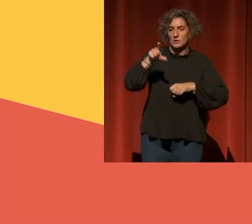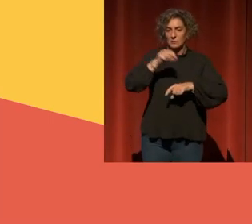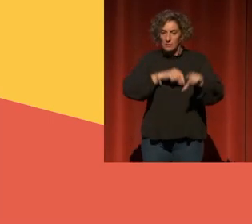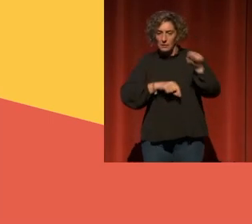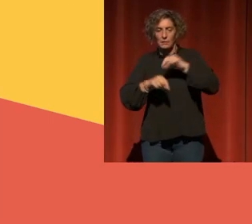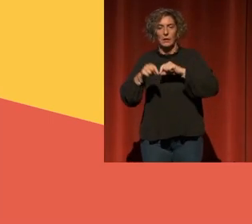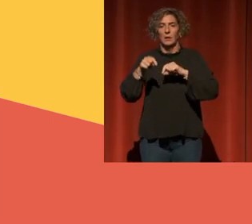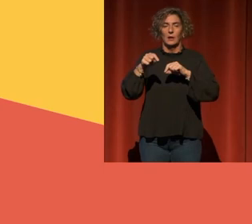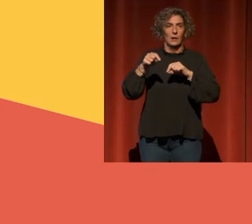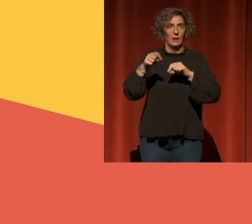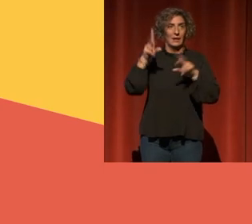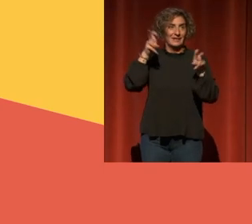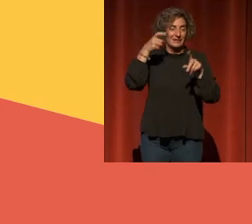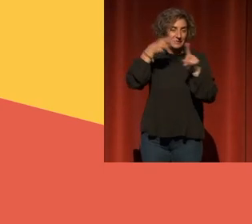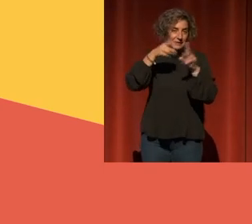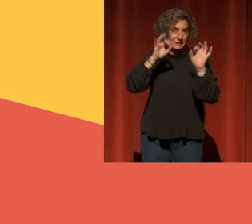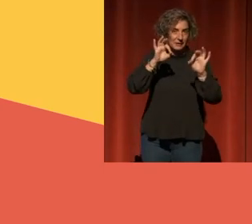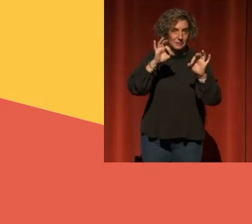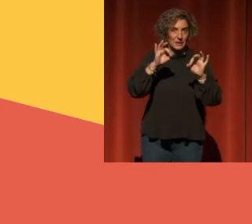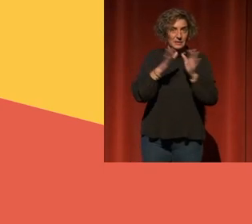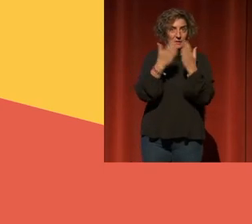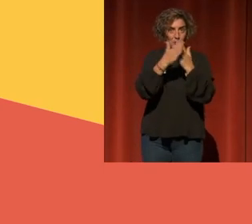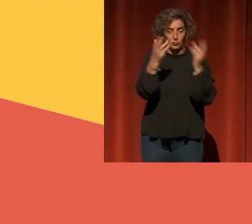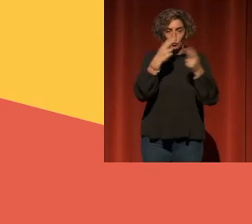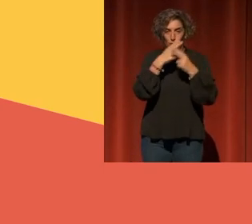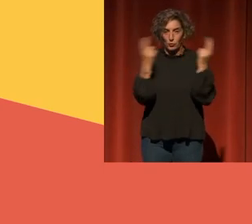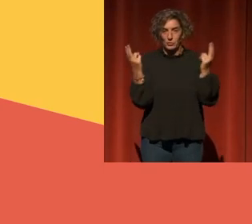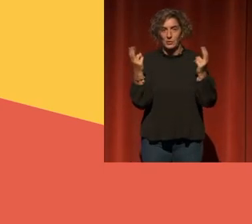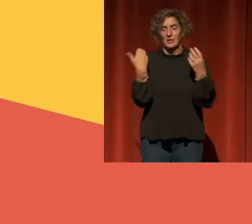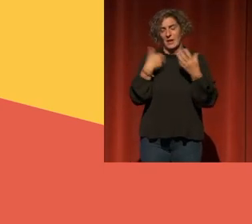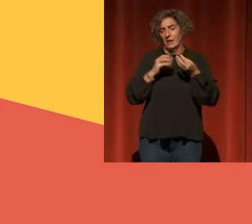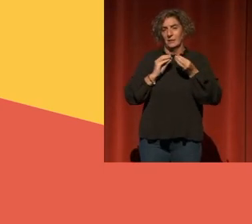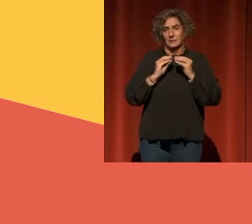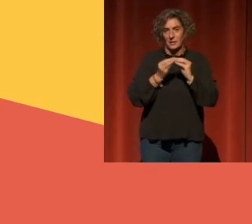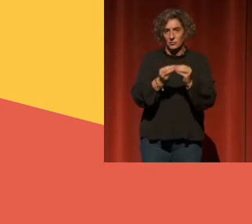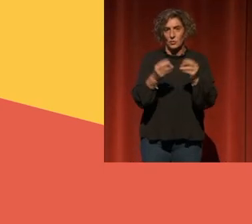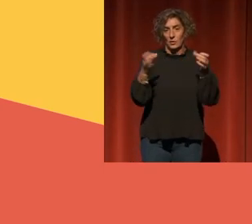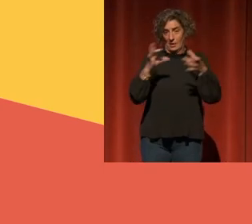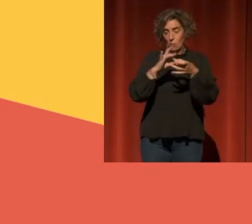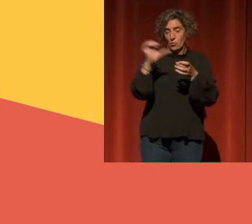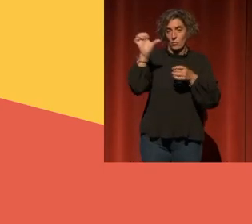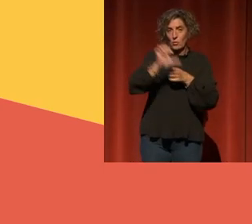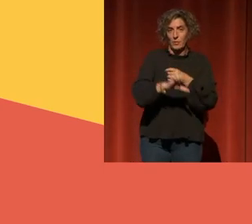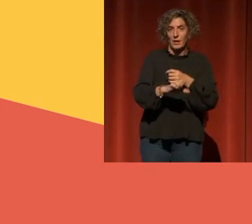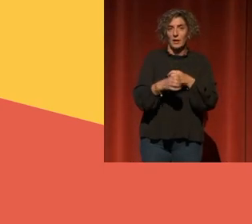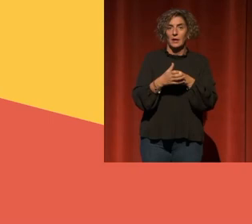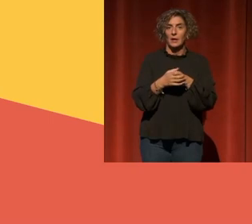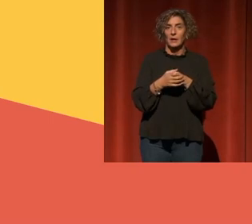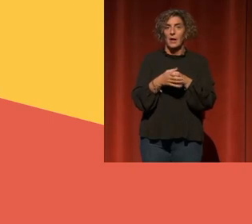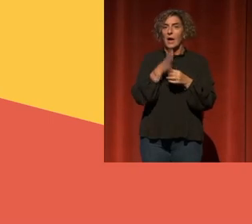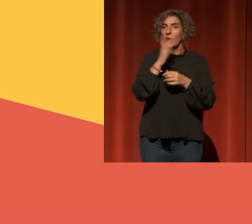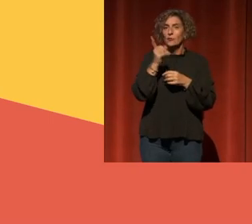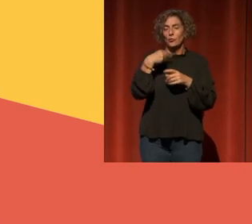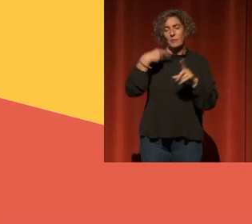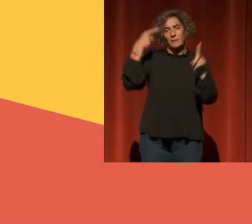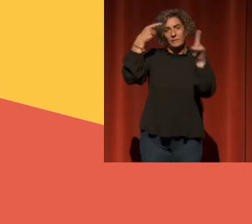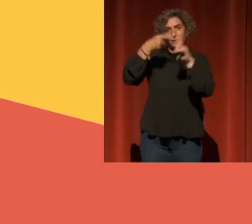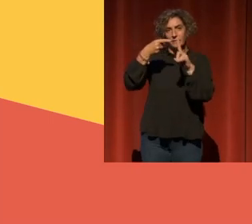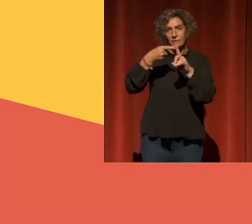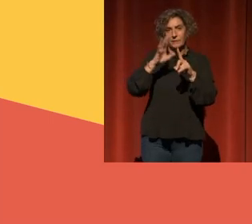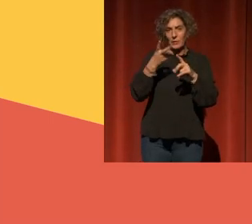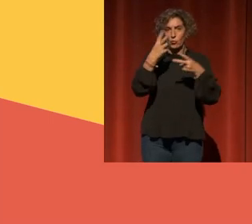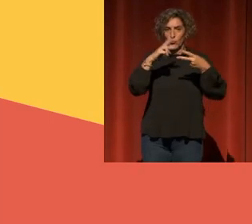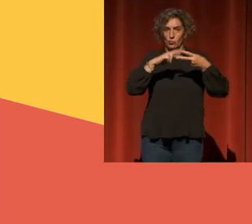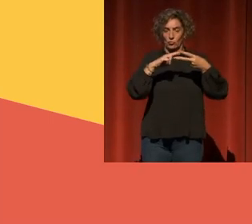relativas e a las bibliotecas públicas elaboradas en la Unión Europea pero yo simplemente voy a limitarme a dos